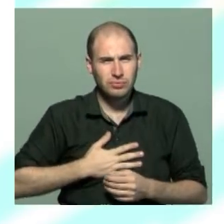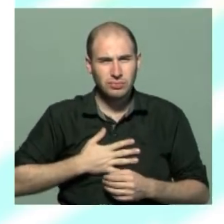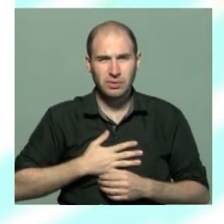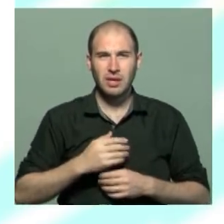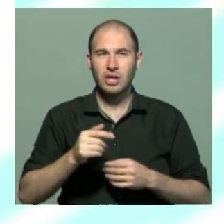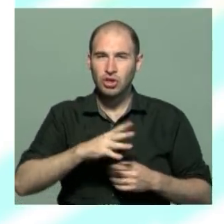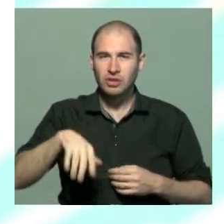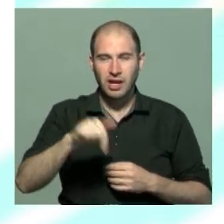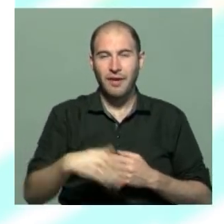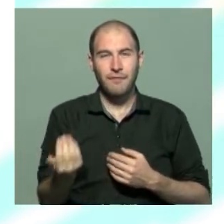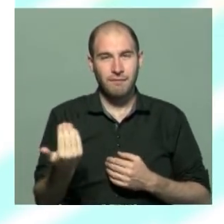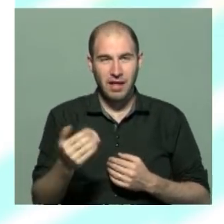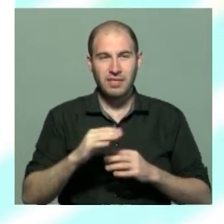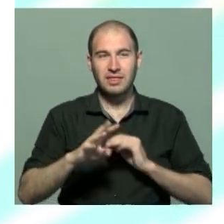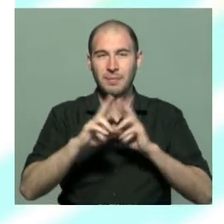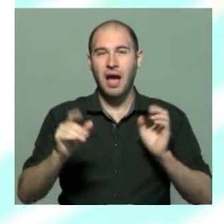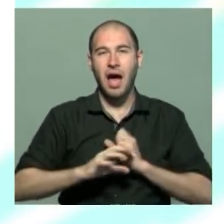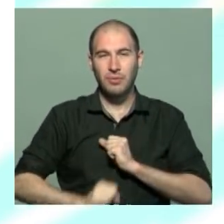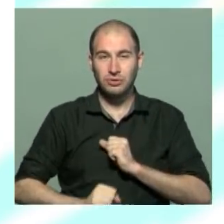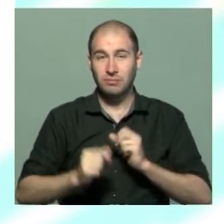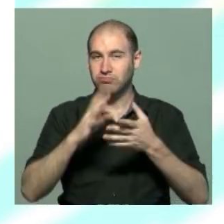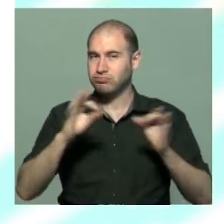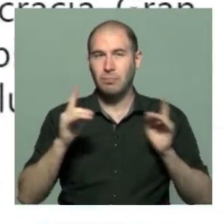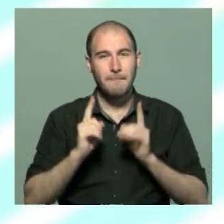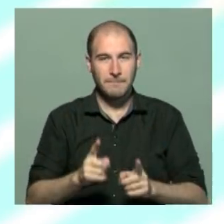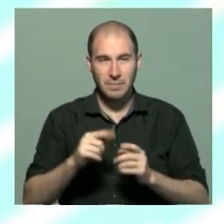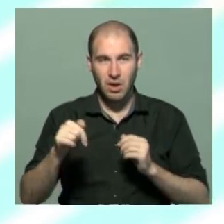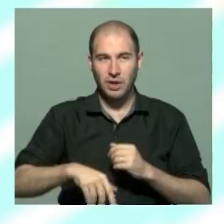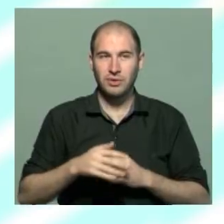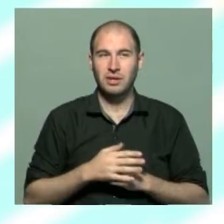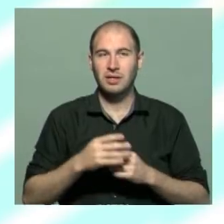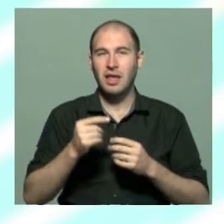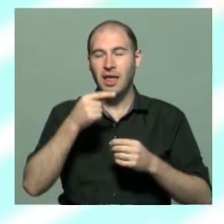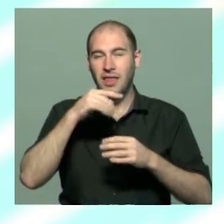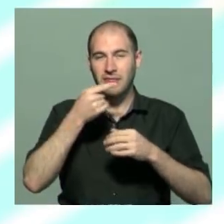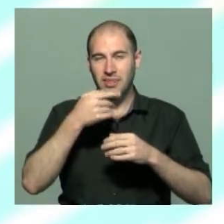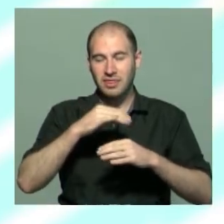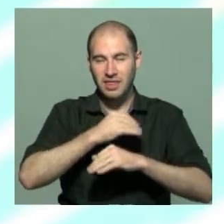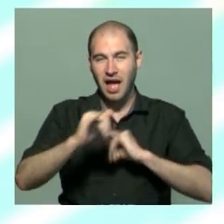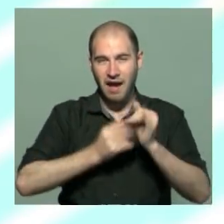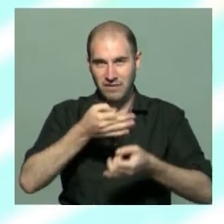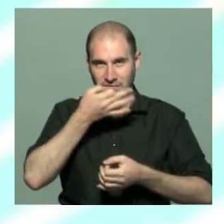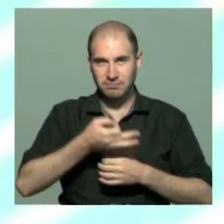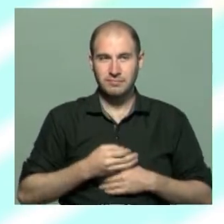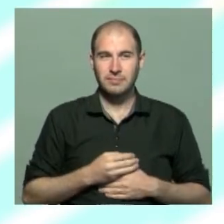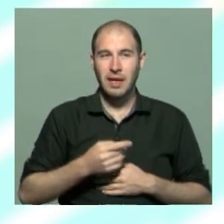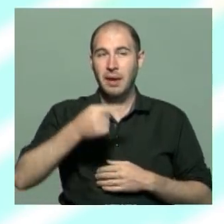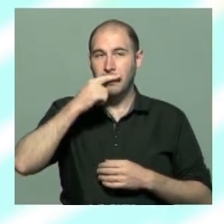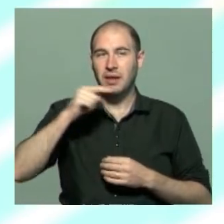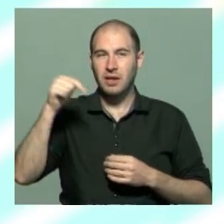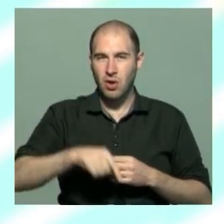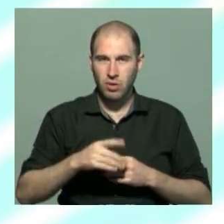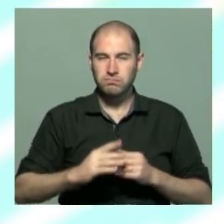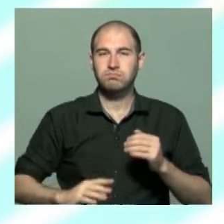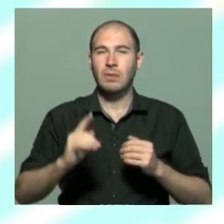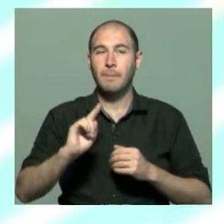como sociedad nos debemos el aborto. Misma frase utilizada hoy en su discurso de apertura de sesiones. Macri hoy hizo historia